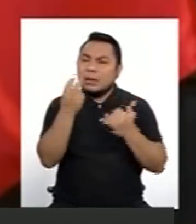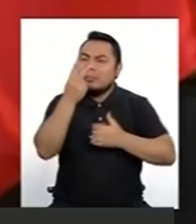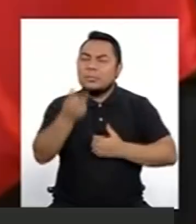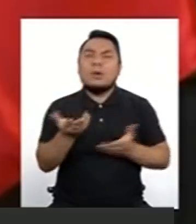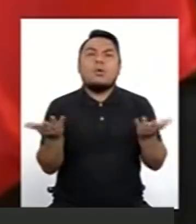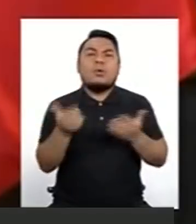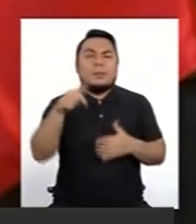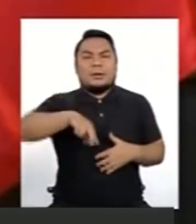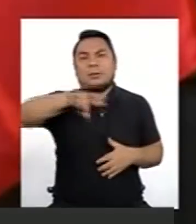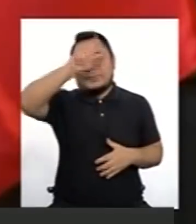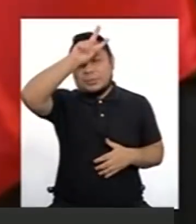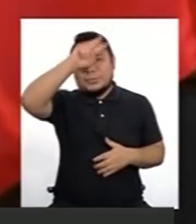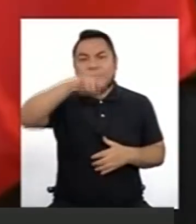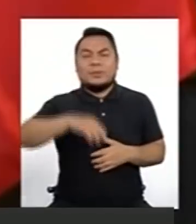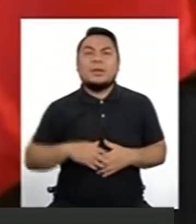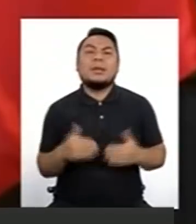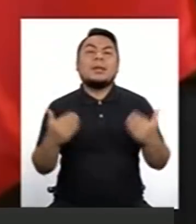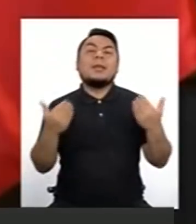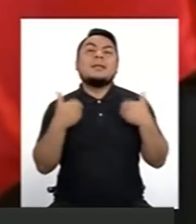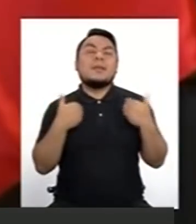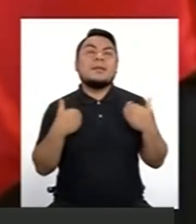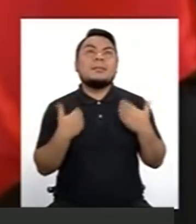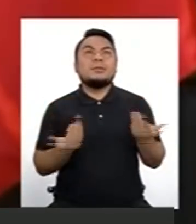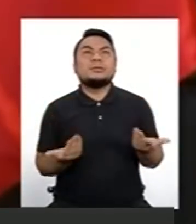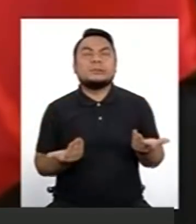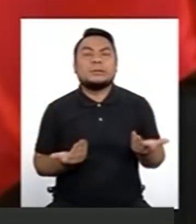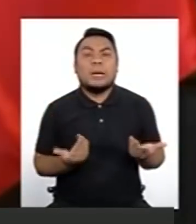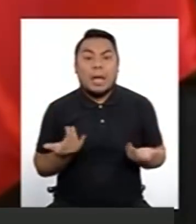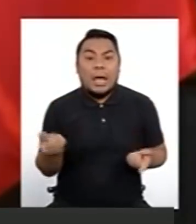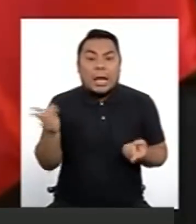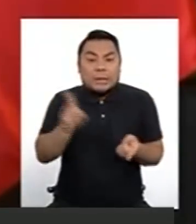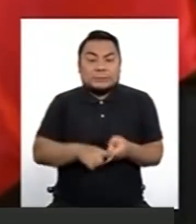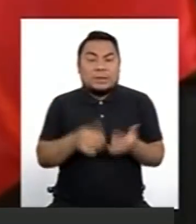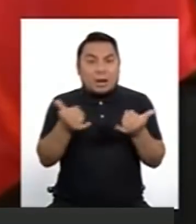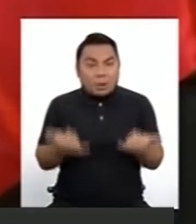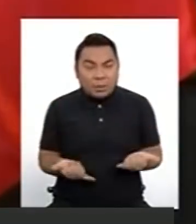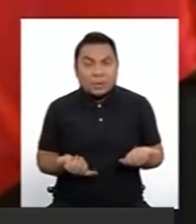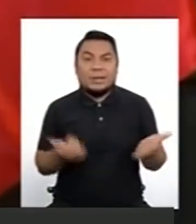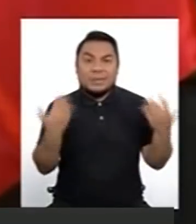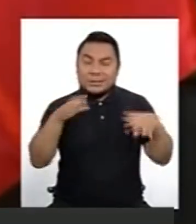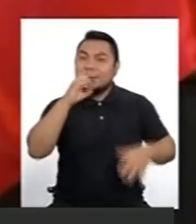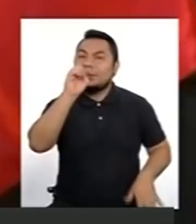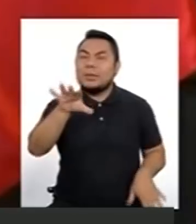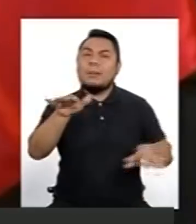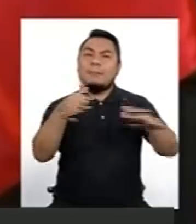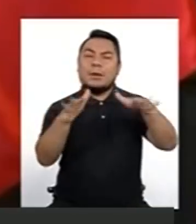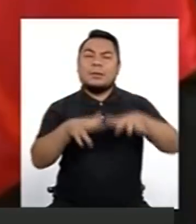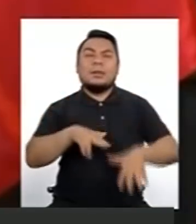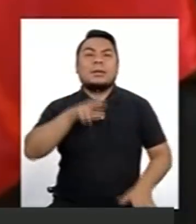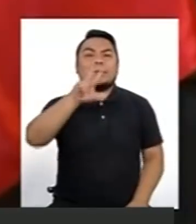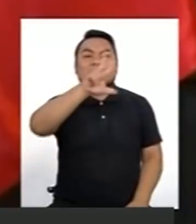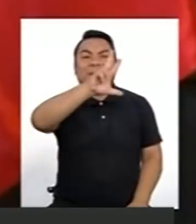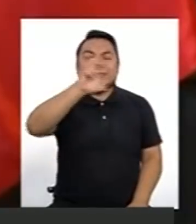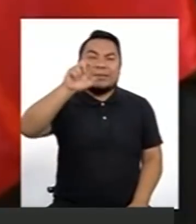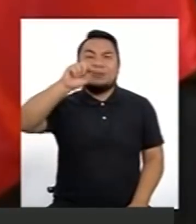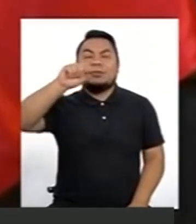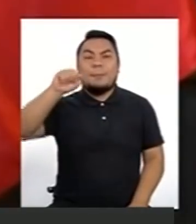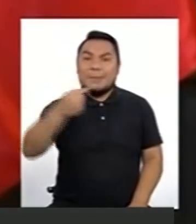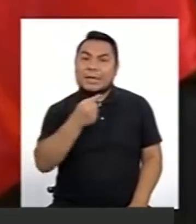situación en nuestro país. Tenemos que a la fecha, lo hemos dicho, ya estamos cerca de los